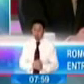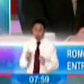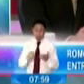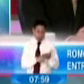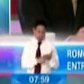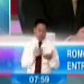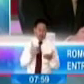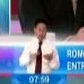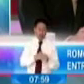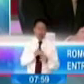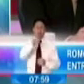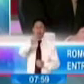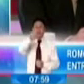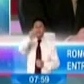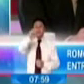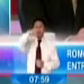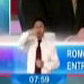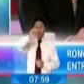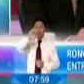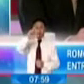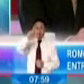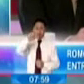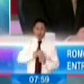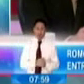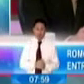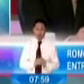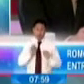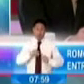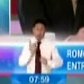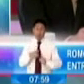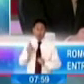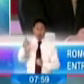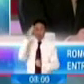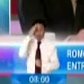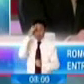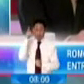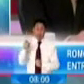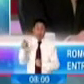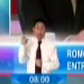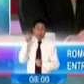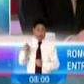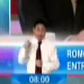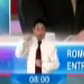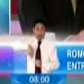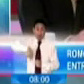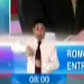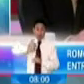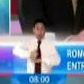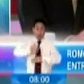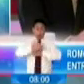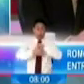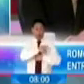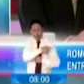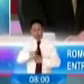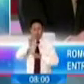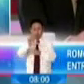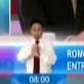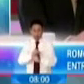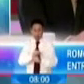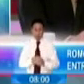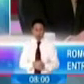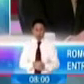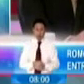esa identidad verificada, entonces también les hicimos conocer que sobre el señor Salcedo pesaba una boleta de captura y se